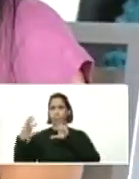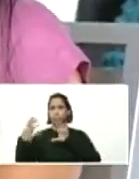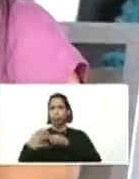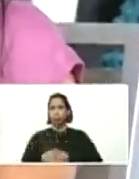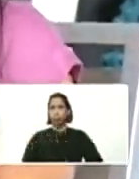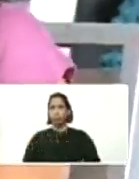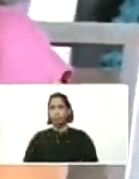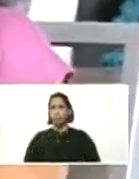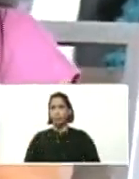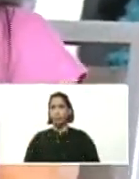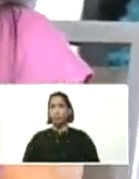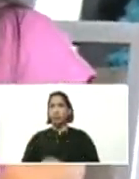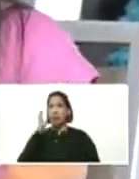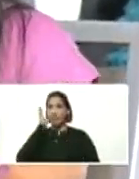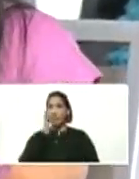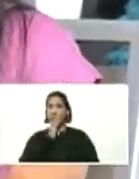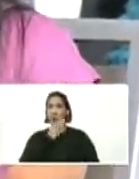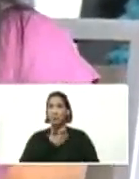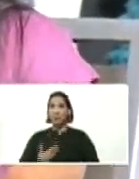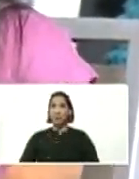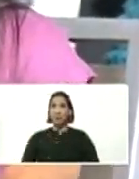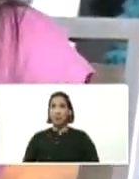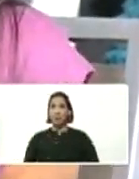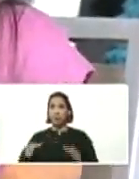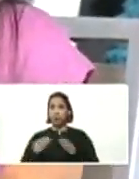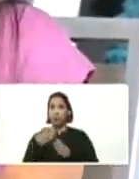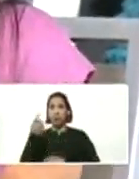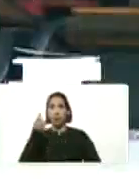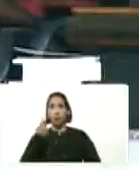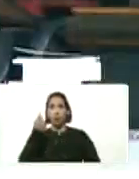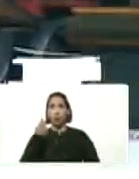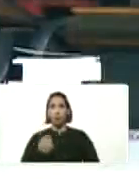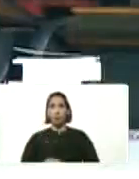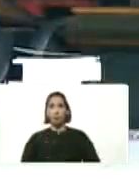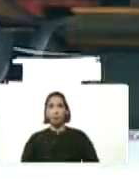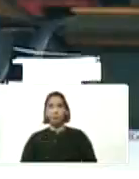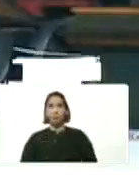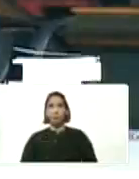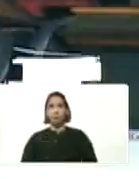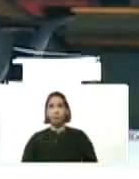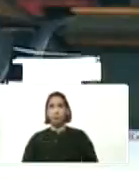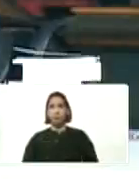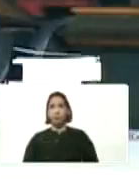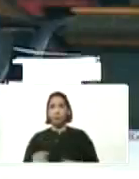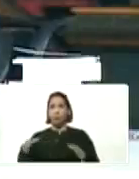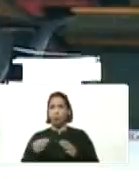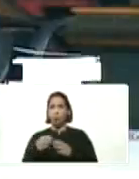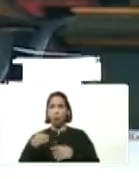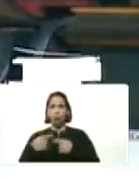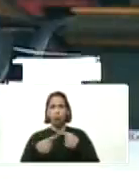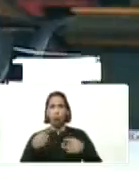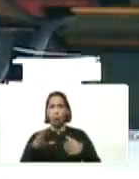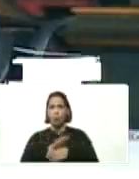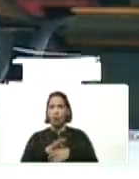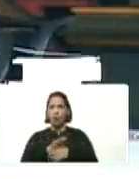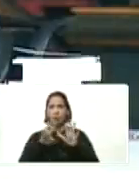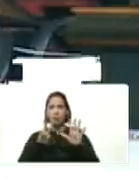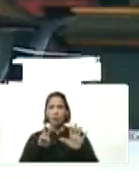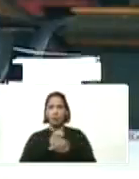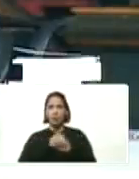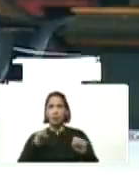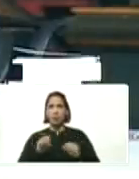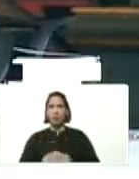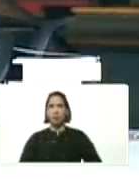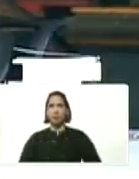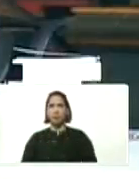Enrique Capriles Radosky era presidente de la Cámara de Diputados. Nos reuníamos todos los martes a las 7 de la mañana.